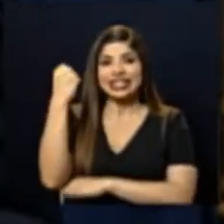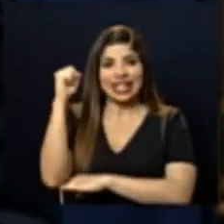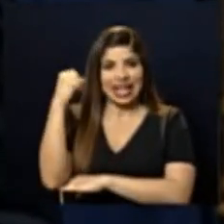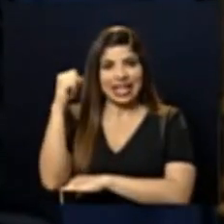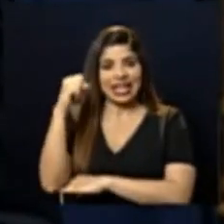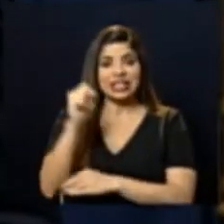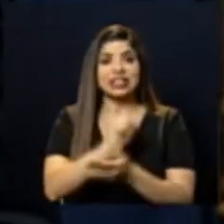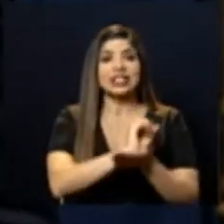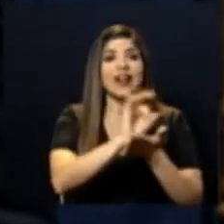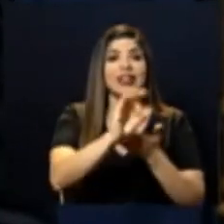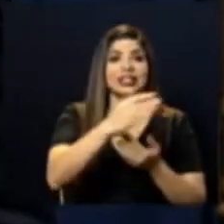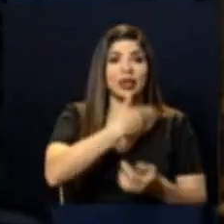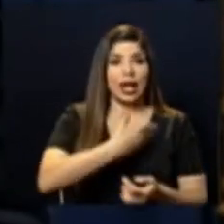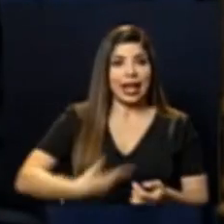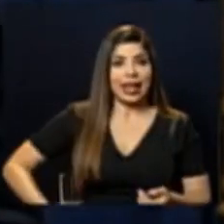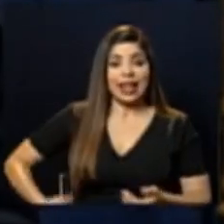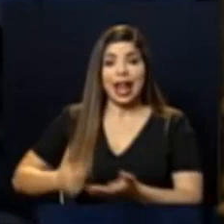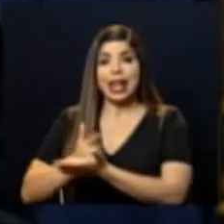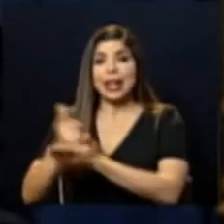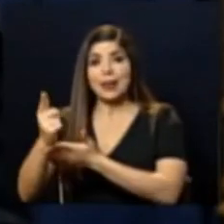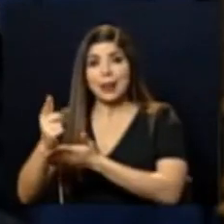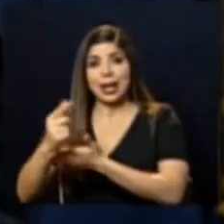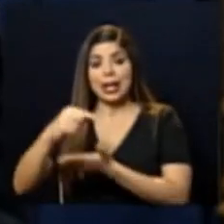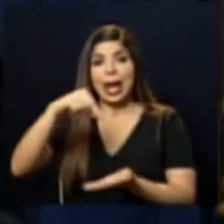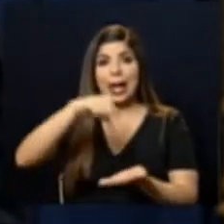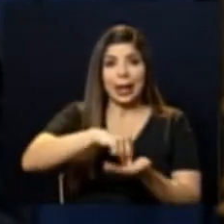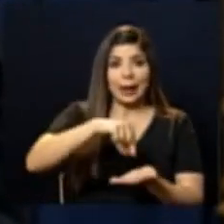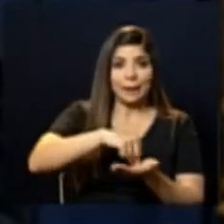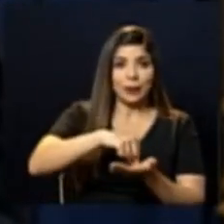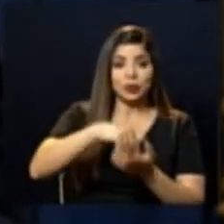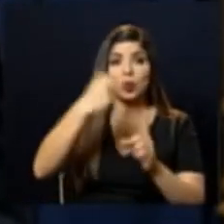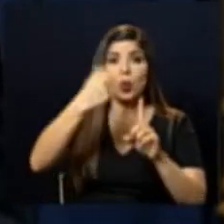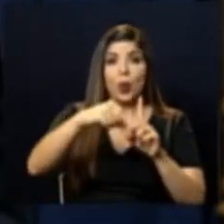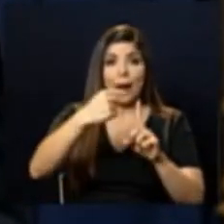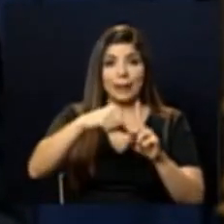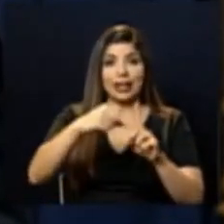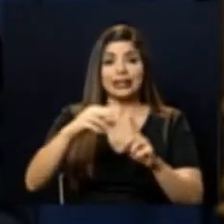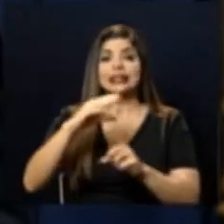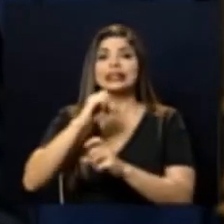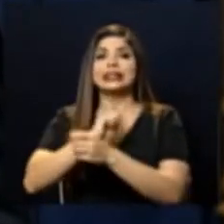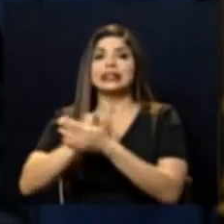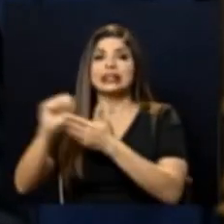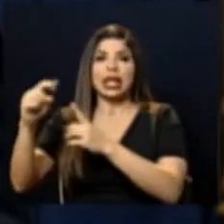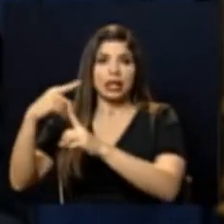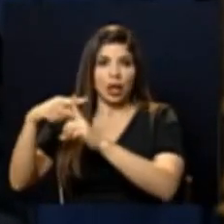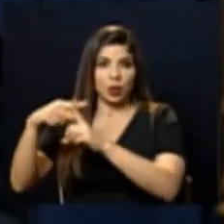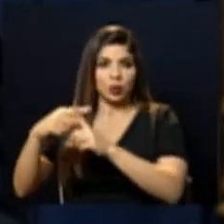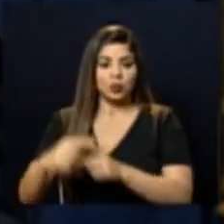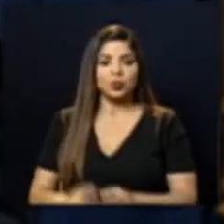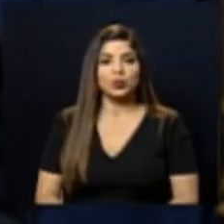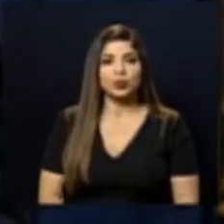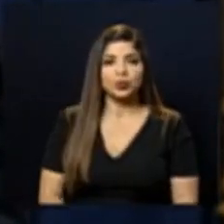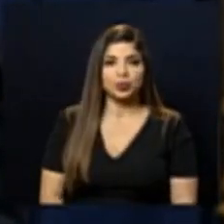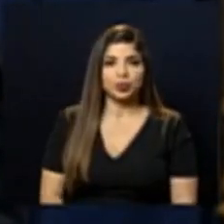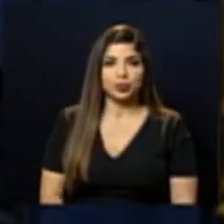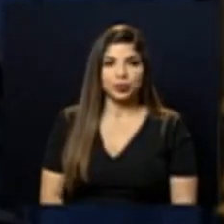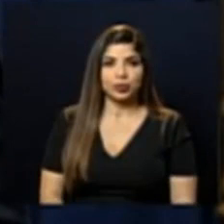Heredia, Liberia, Quepos, Guápiles y Santa Cruz.